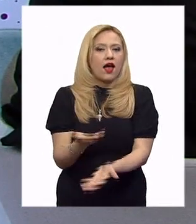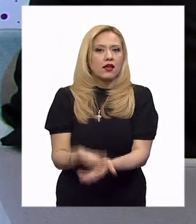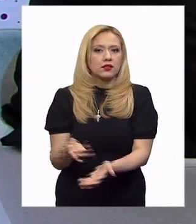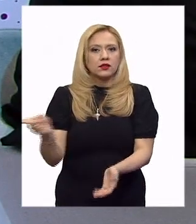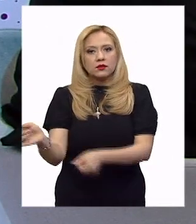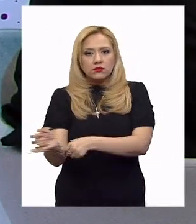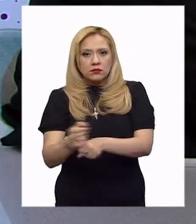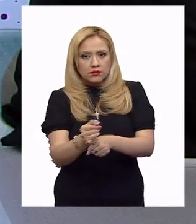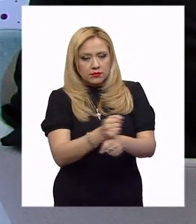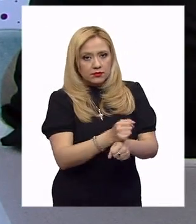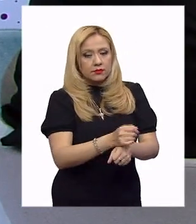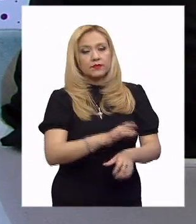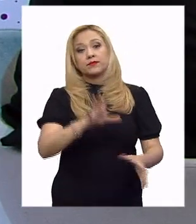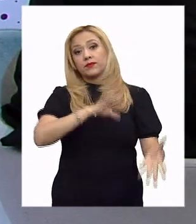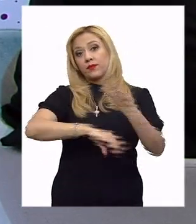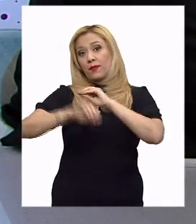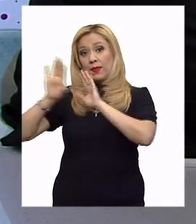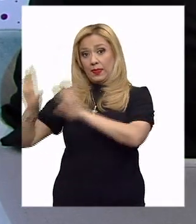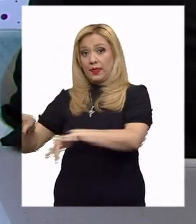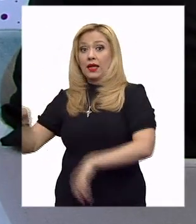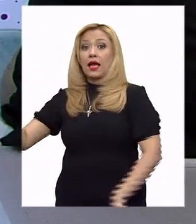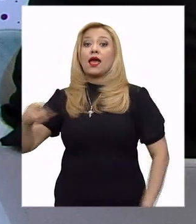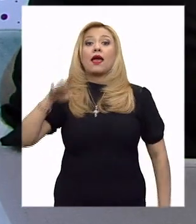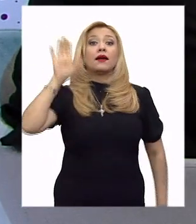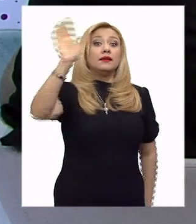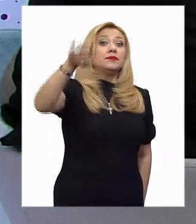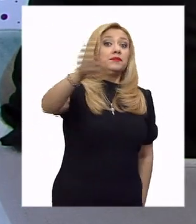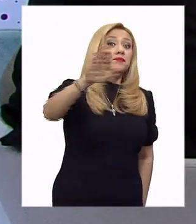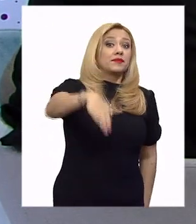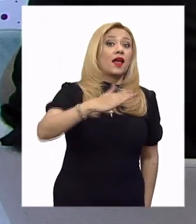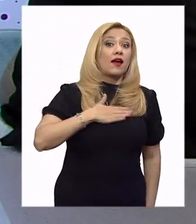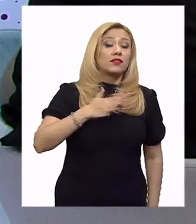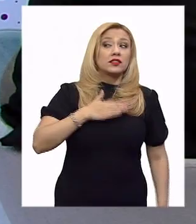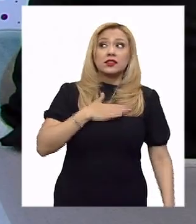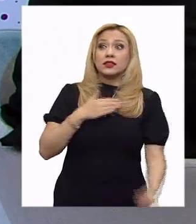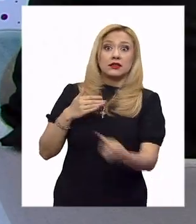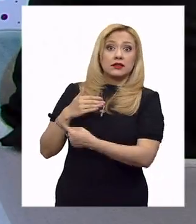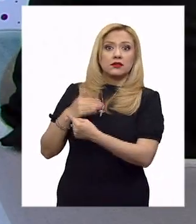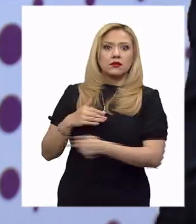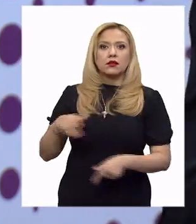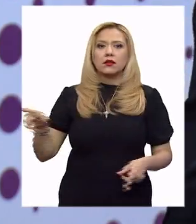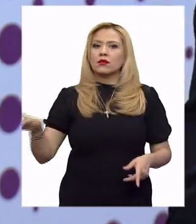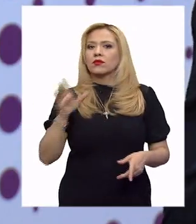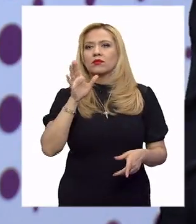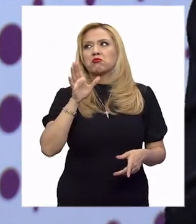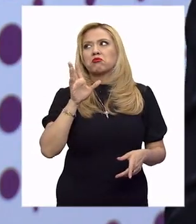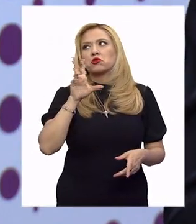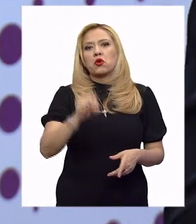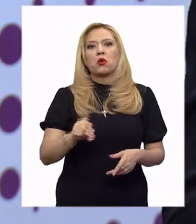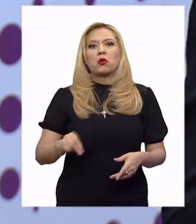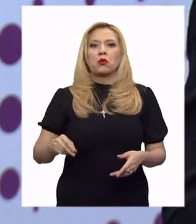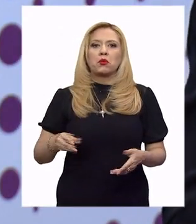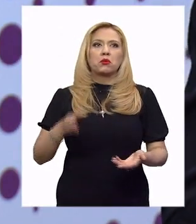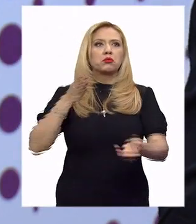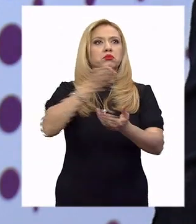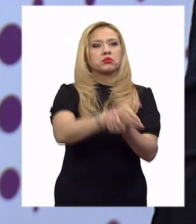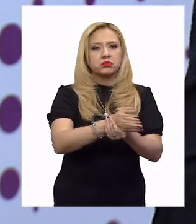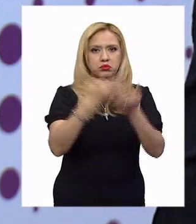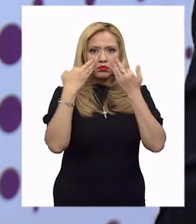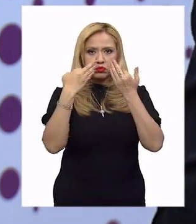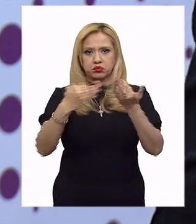En cambio, el alertador o alertadora no necesariamente tiene que participar dentro de este procedimiento penal que se está llevando a